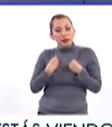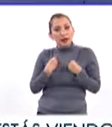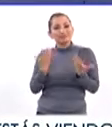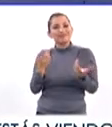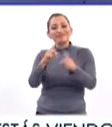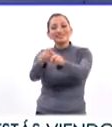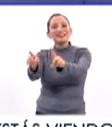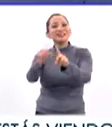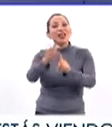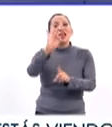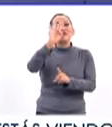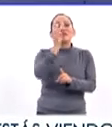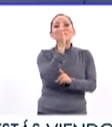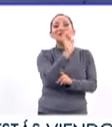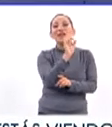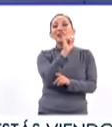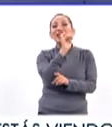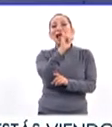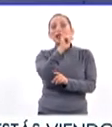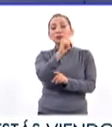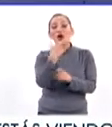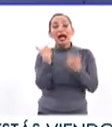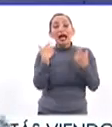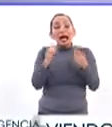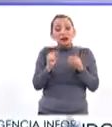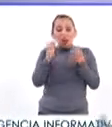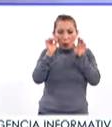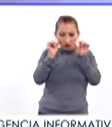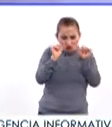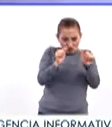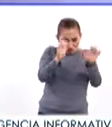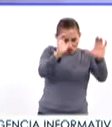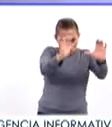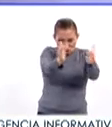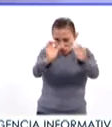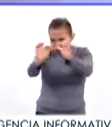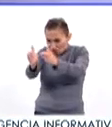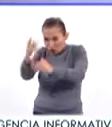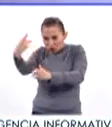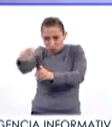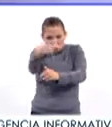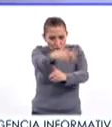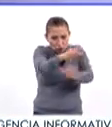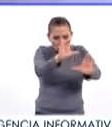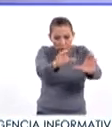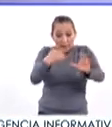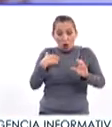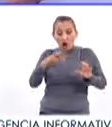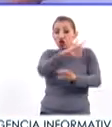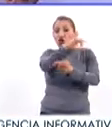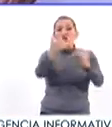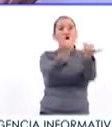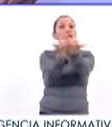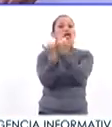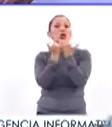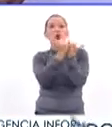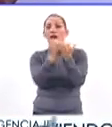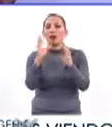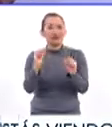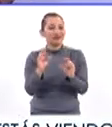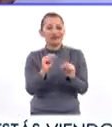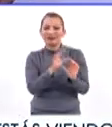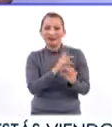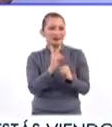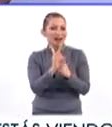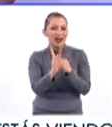pues justamente el federalismo lo que busca es atender de manera focalizada cada realidad y no hacer una media homogénea nacional,